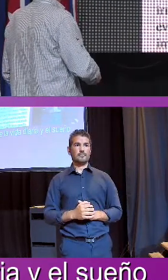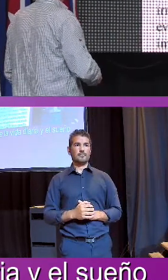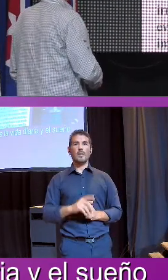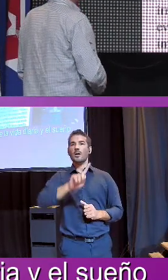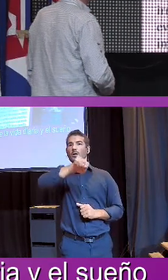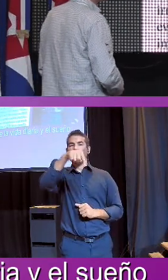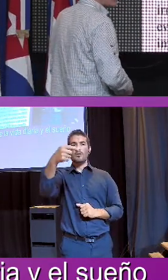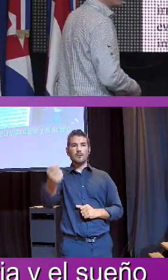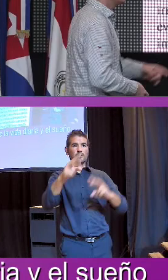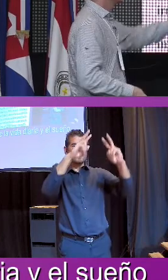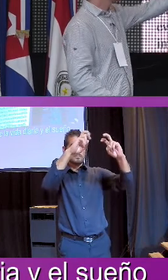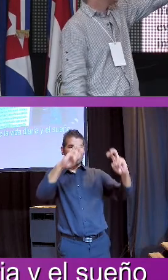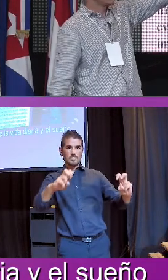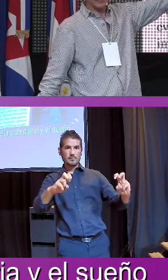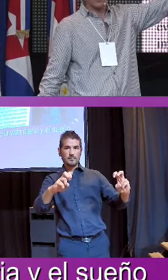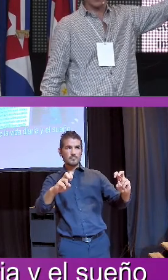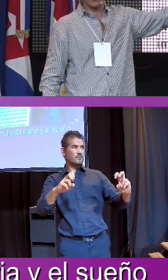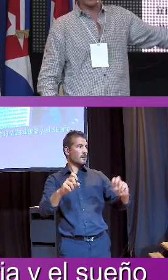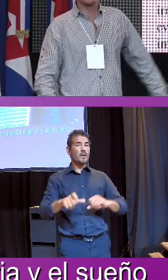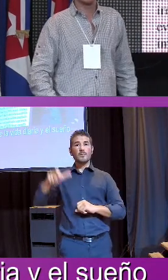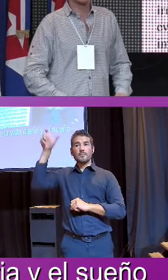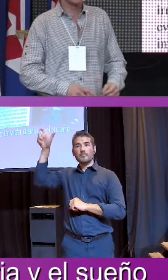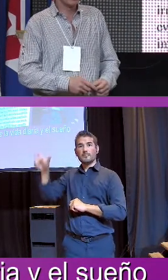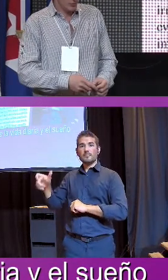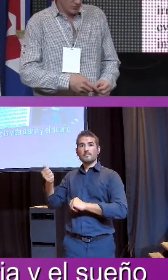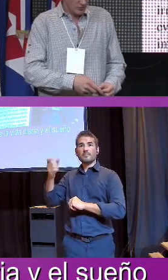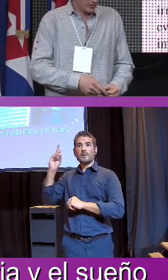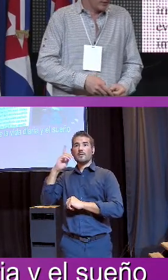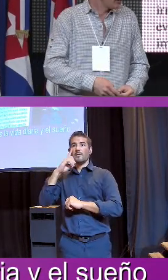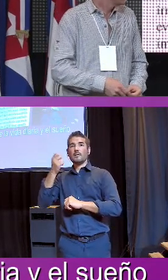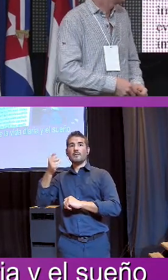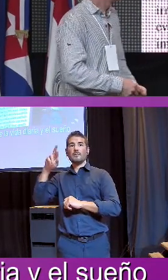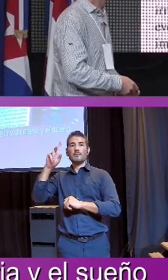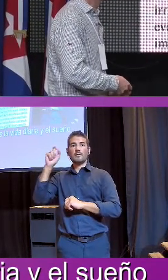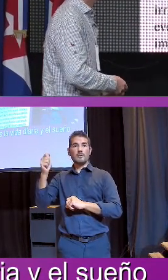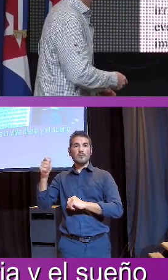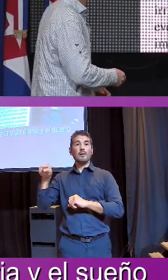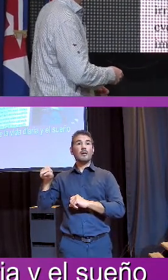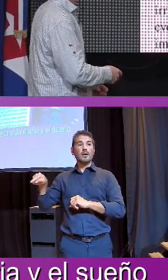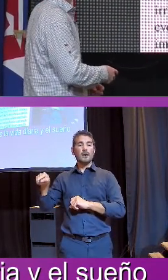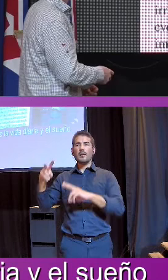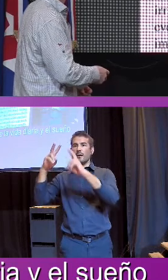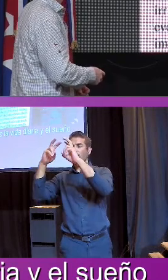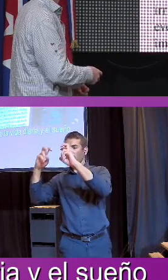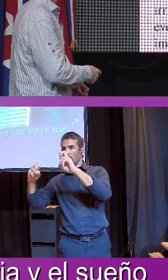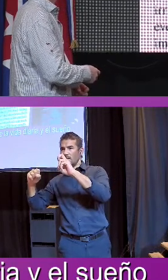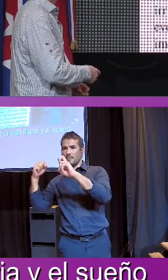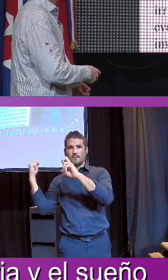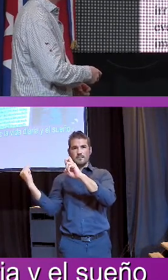Otro estudio, Adi Aran es ese que está ahí, el israelí que va a publicar el estudio, el más importante, doble